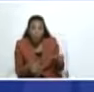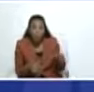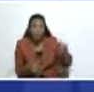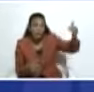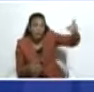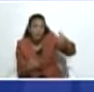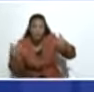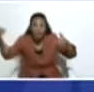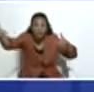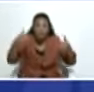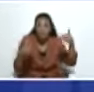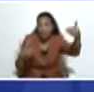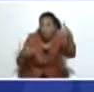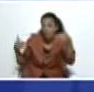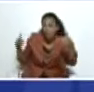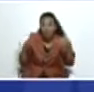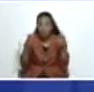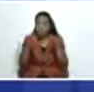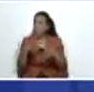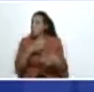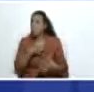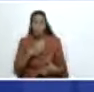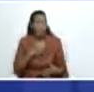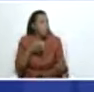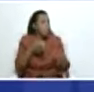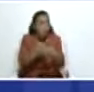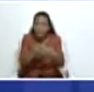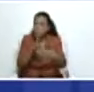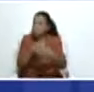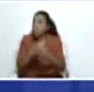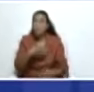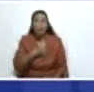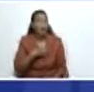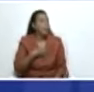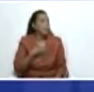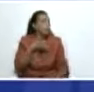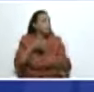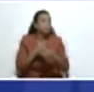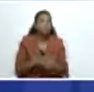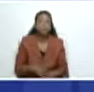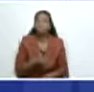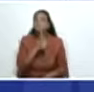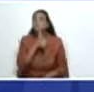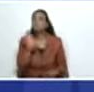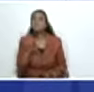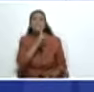lado. Ni han pasado ni los dejaremos. Llámense como se llamen,